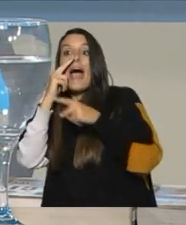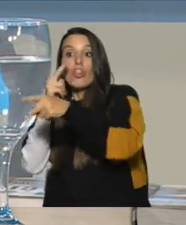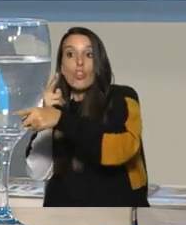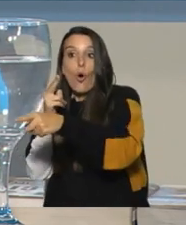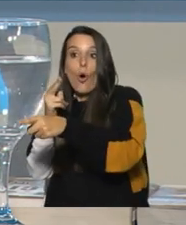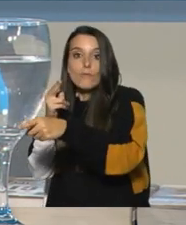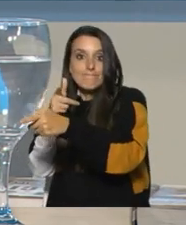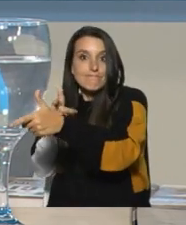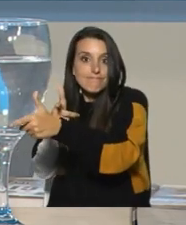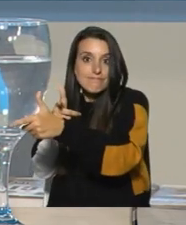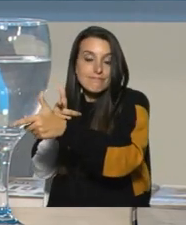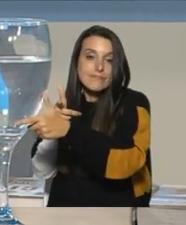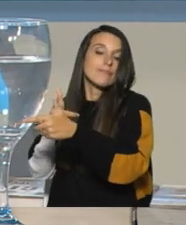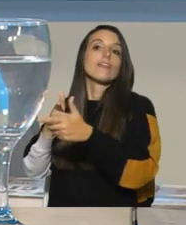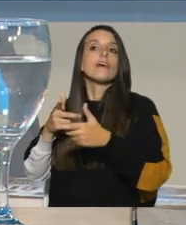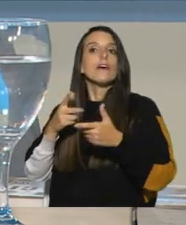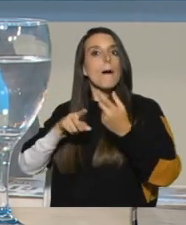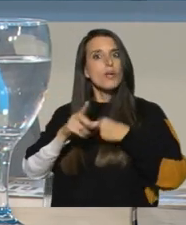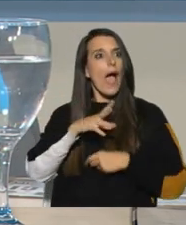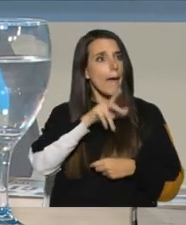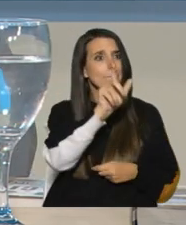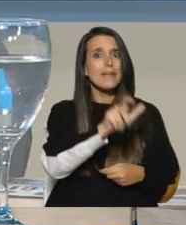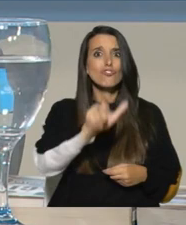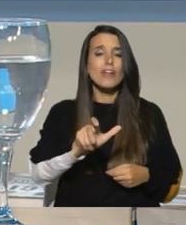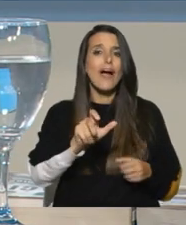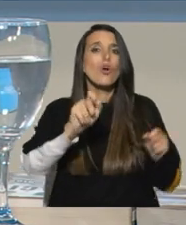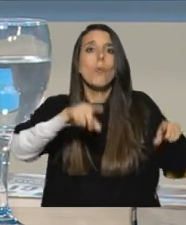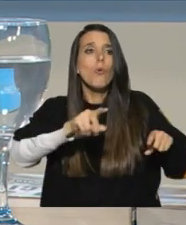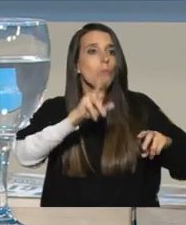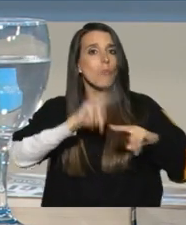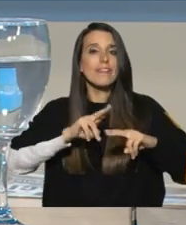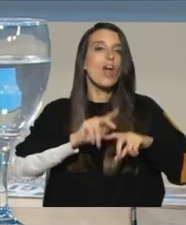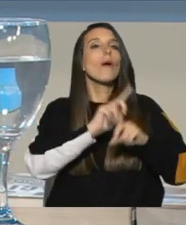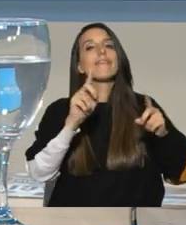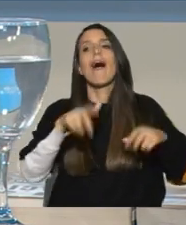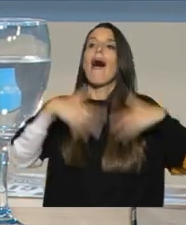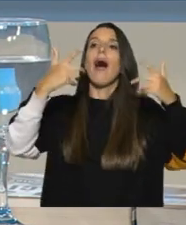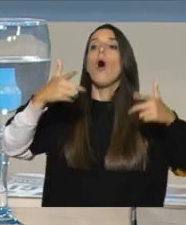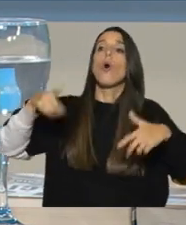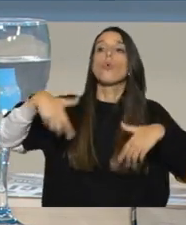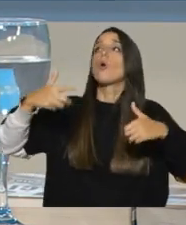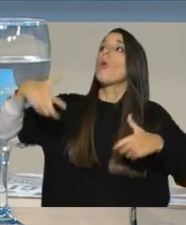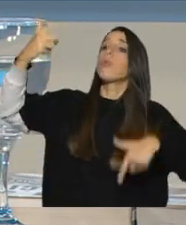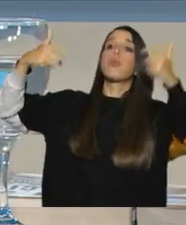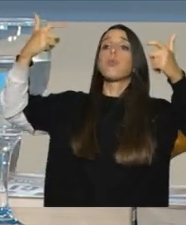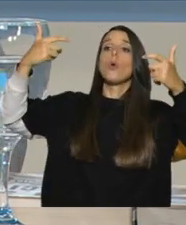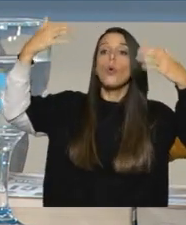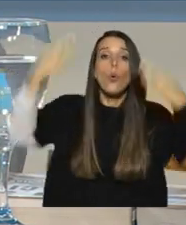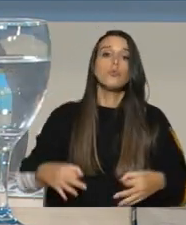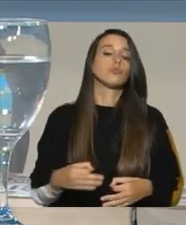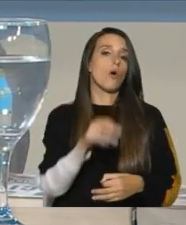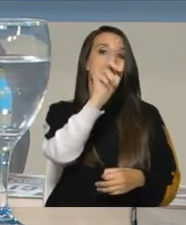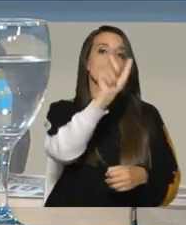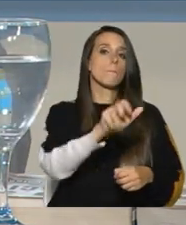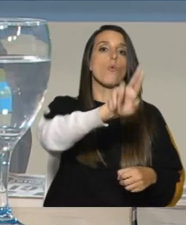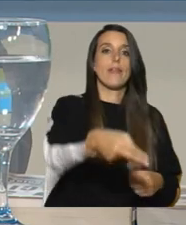con cantidades civiles muertos. Y que ya no era la bala perdida de mi padre. Porque yo siempre digo, yo no